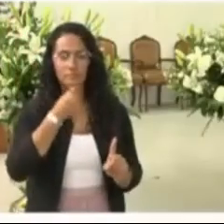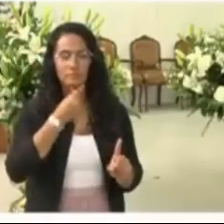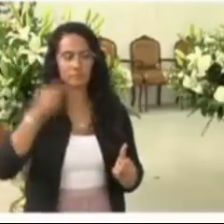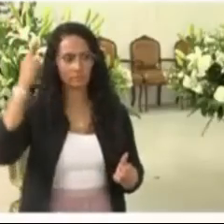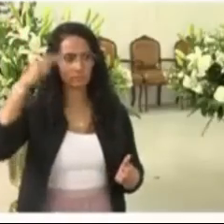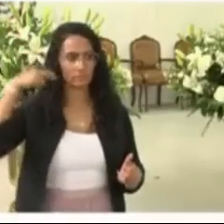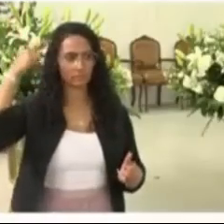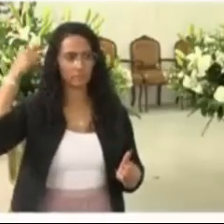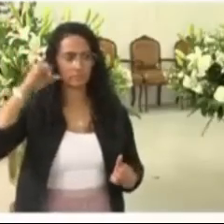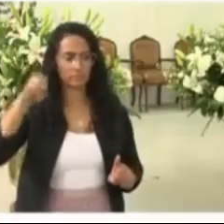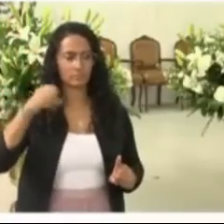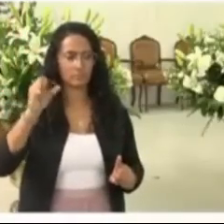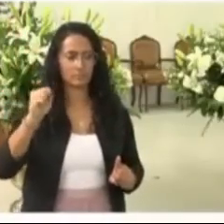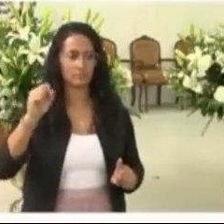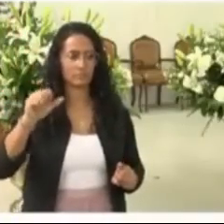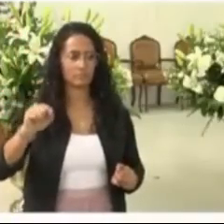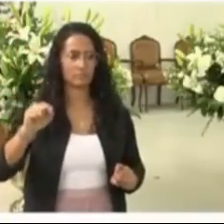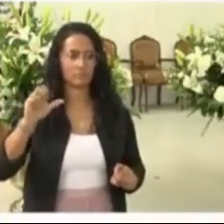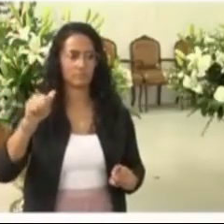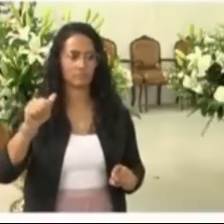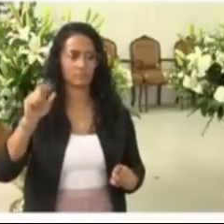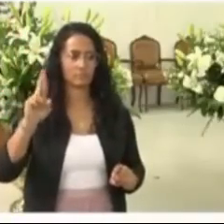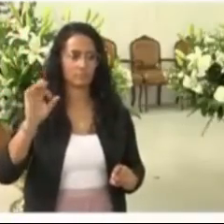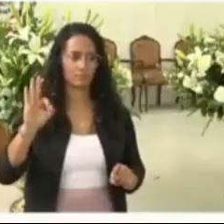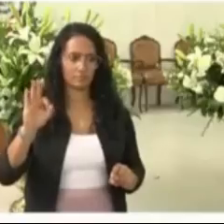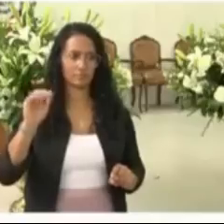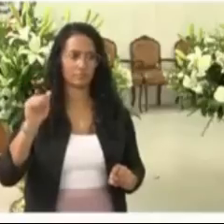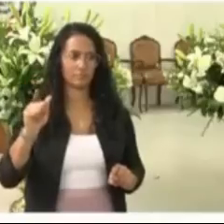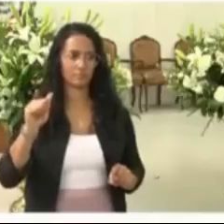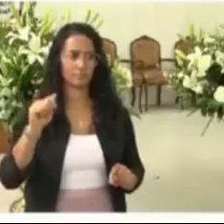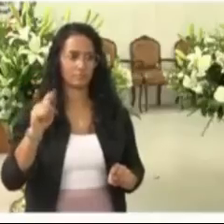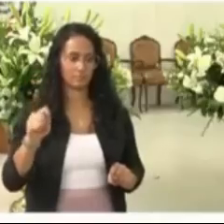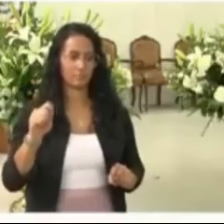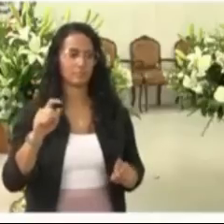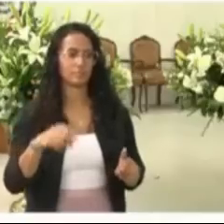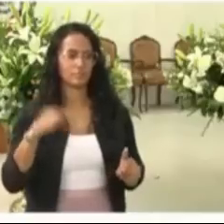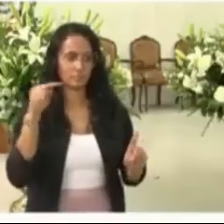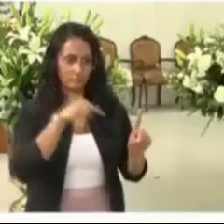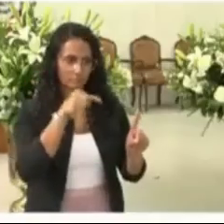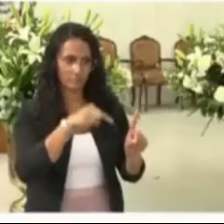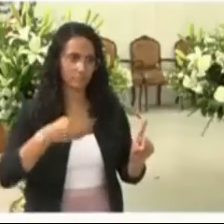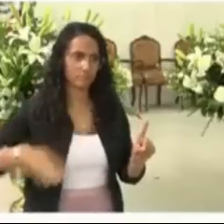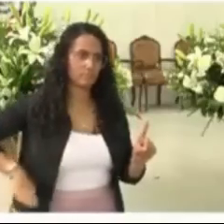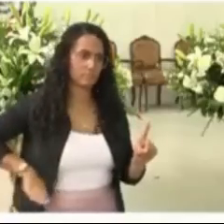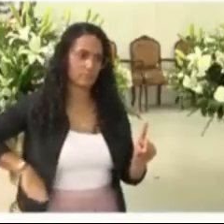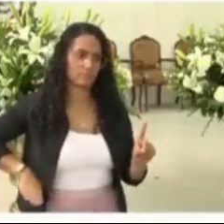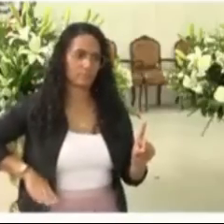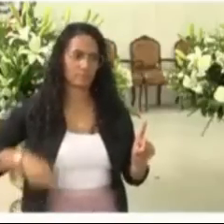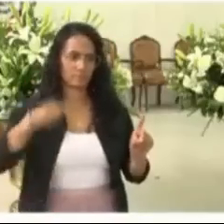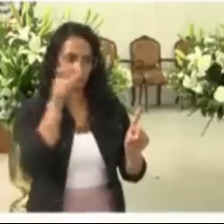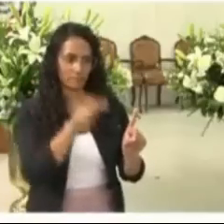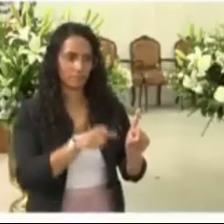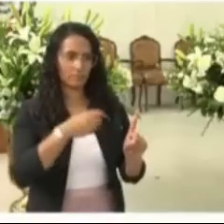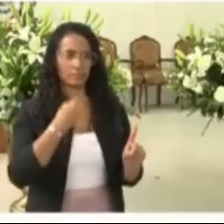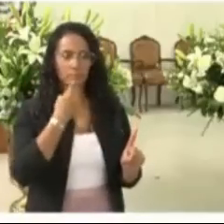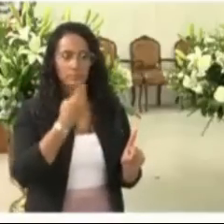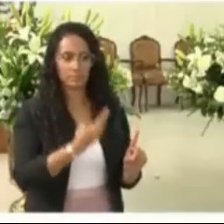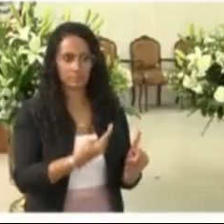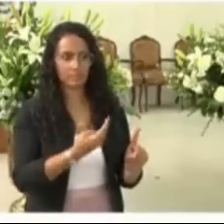debemos asumir cuando nos encontremos en una situación adversa que para nosotros incluso pudiera